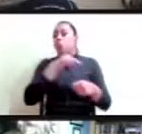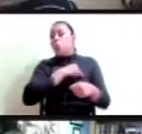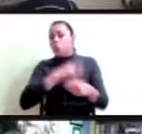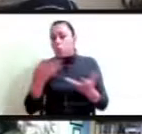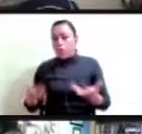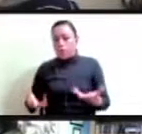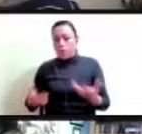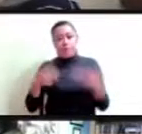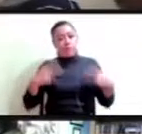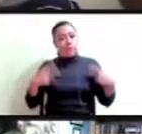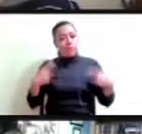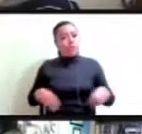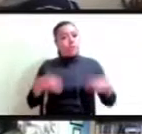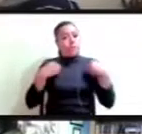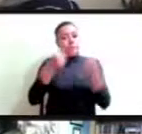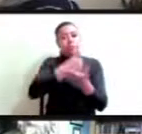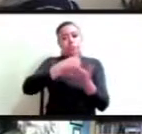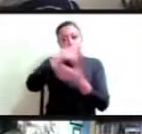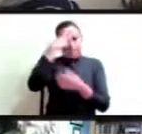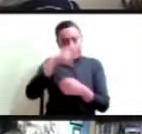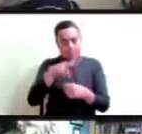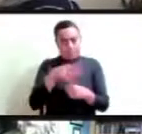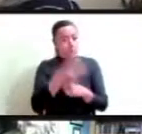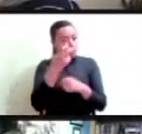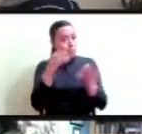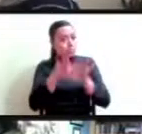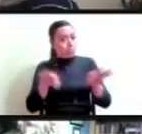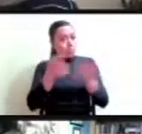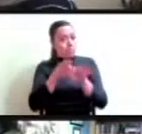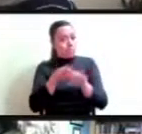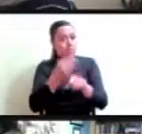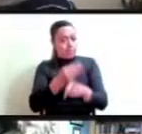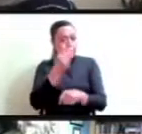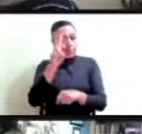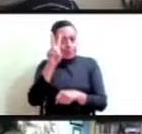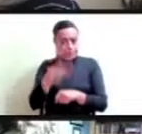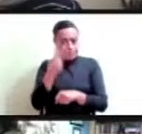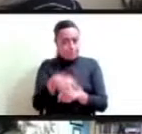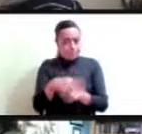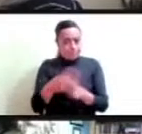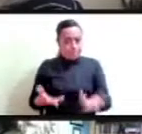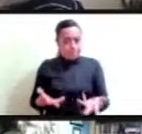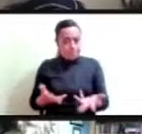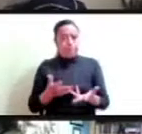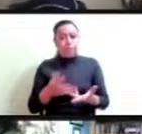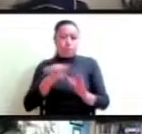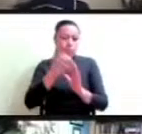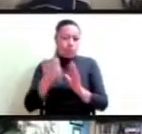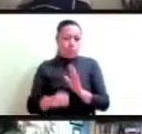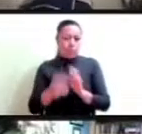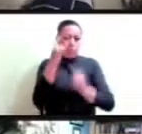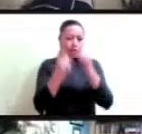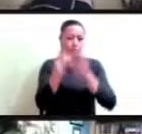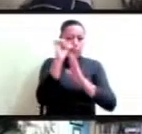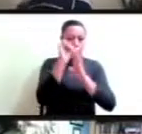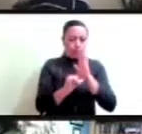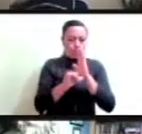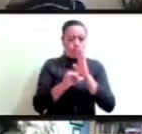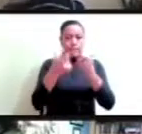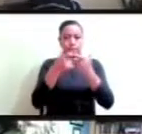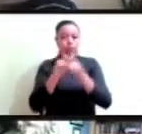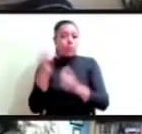México. Por eso es muy importante que incluso algunos meses el PAN en el Senado de la